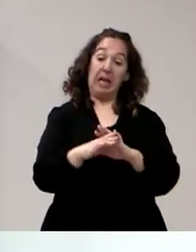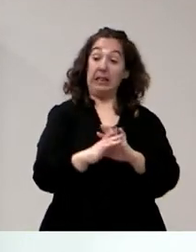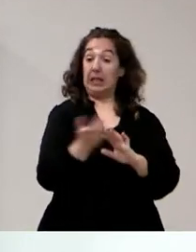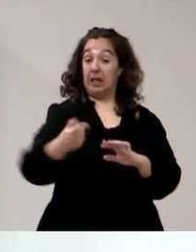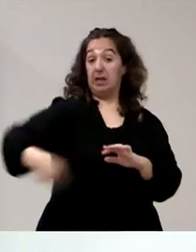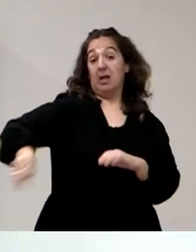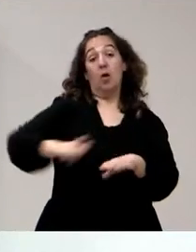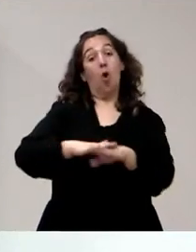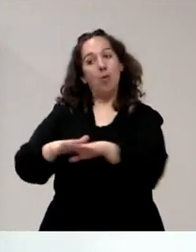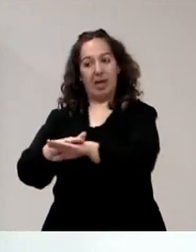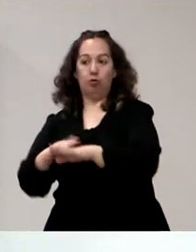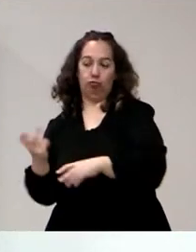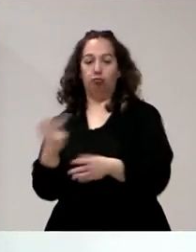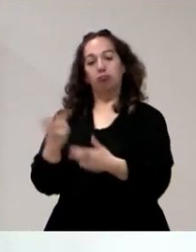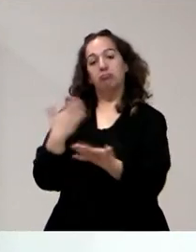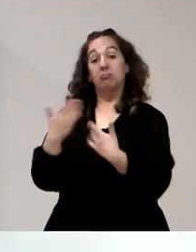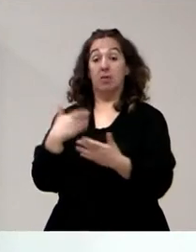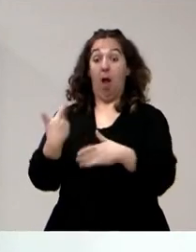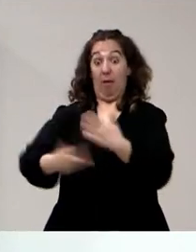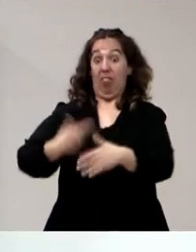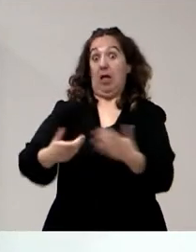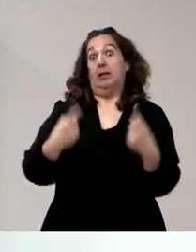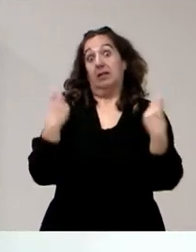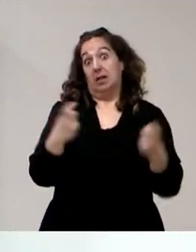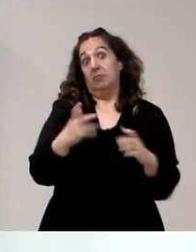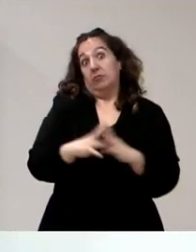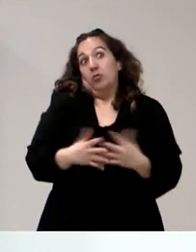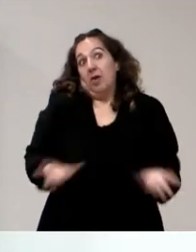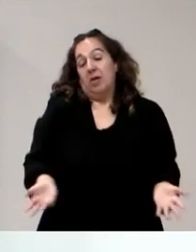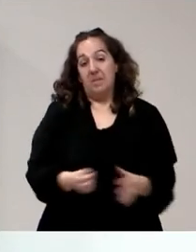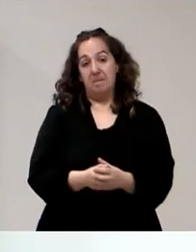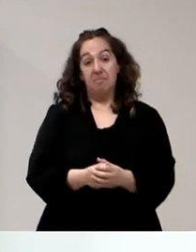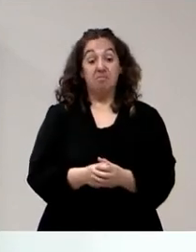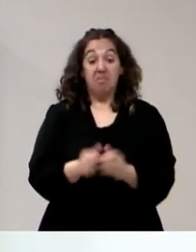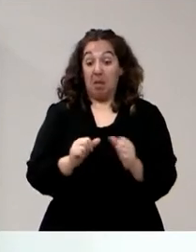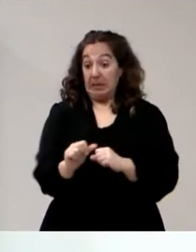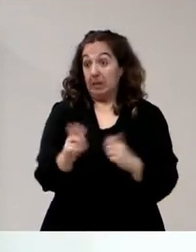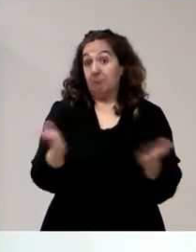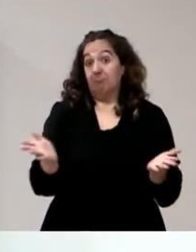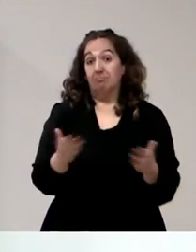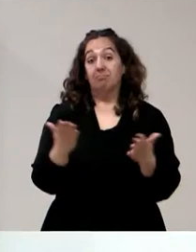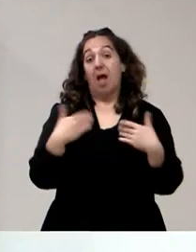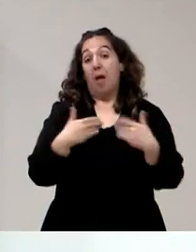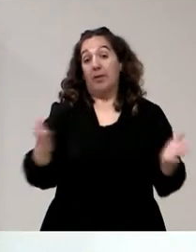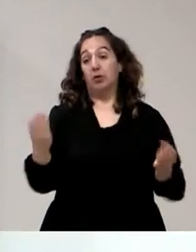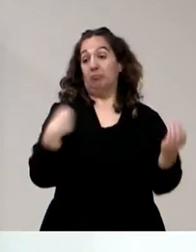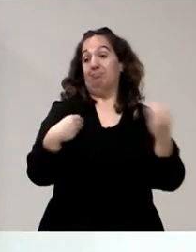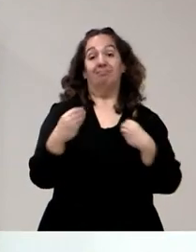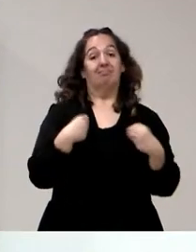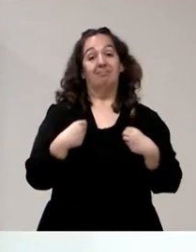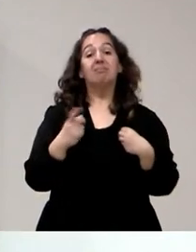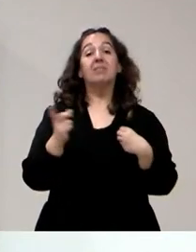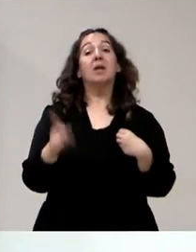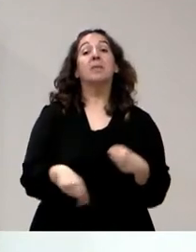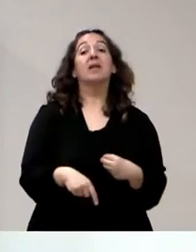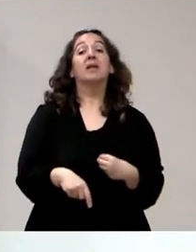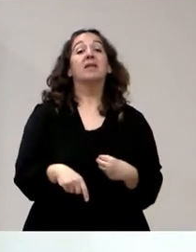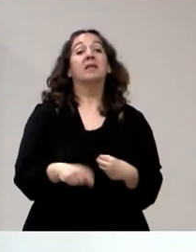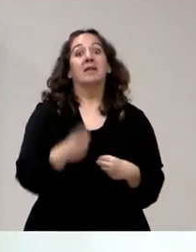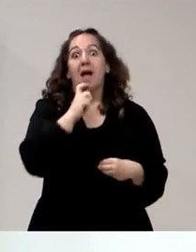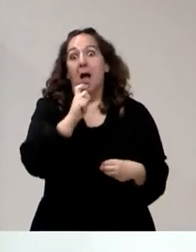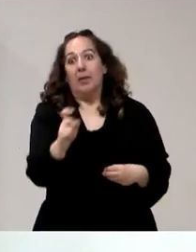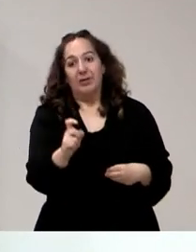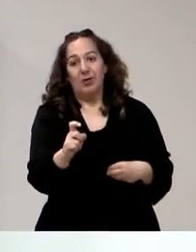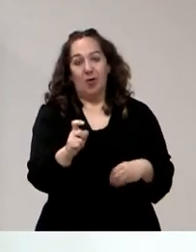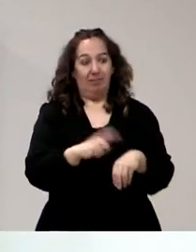los distintos gobiernos y podamos seguir haciendo avanzar pues las infraestructuras Y a partir de aquí pues a su disposición también advirtiéndoles